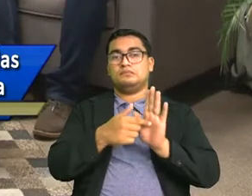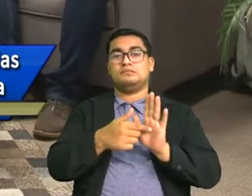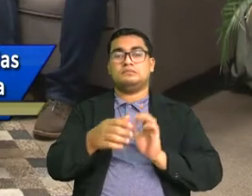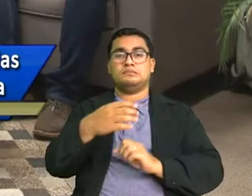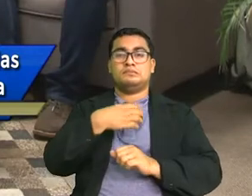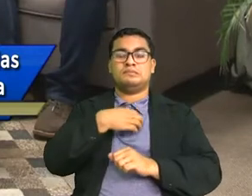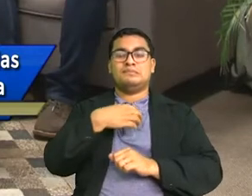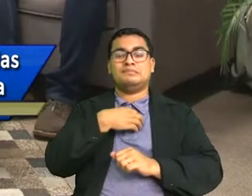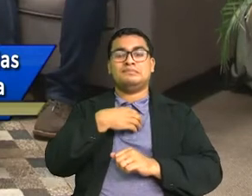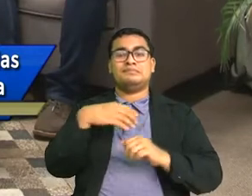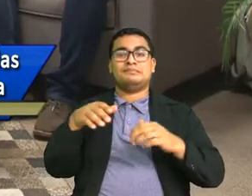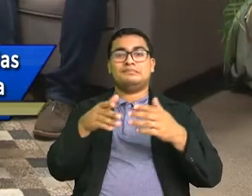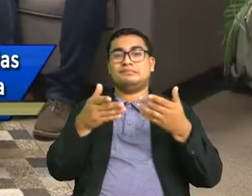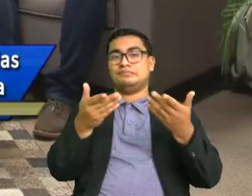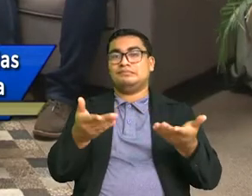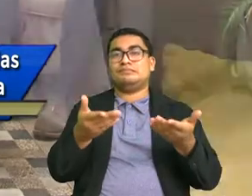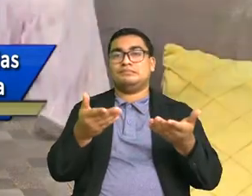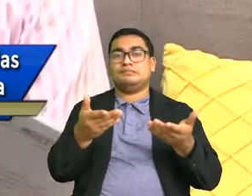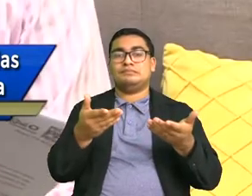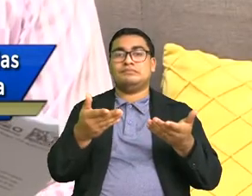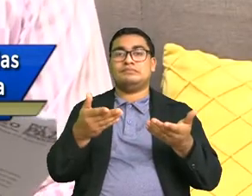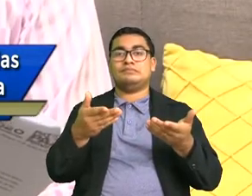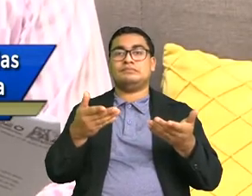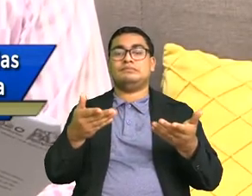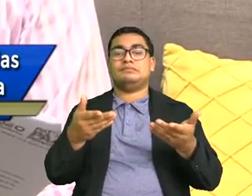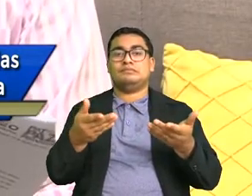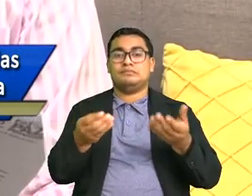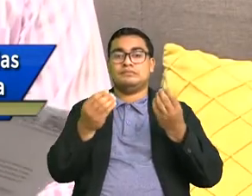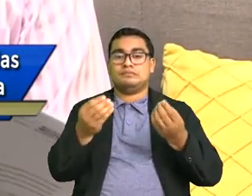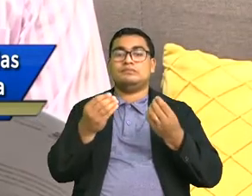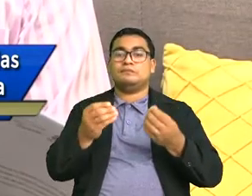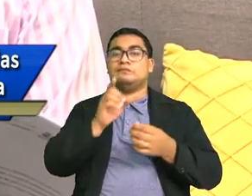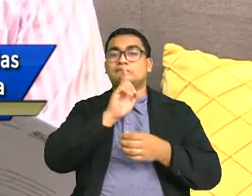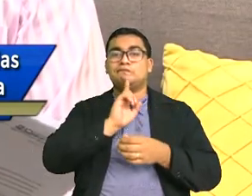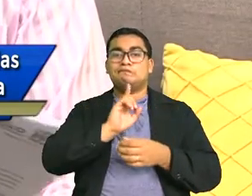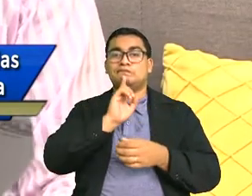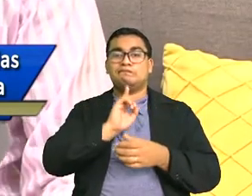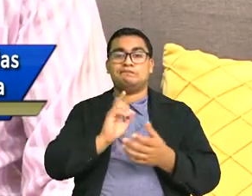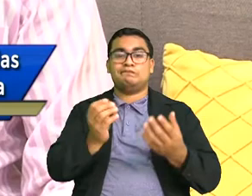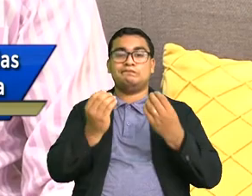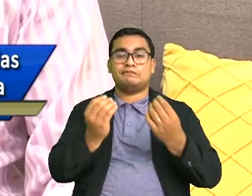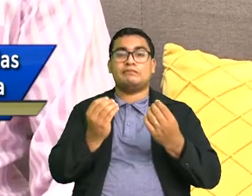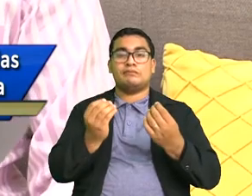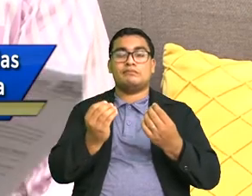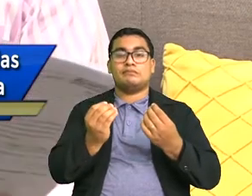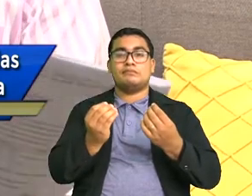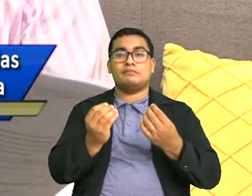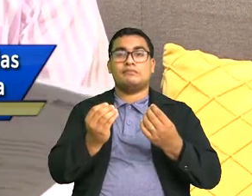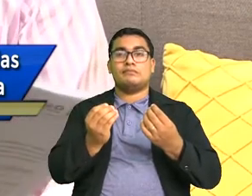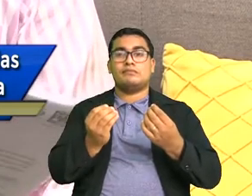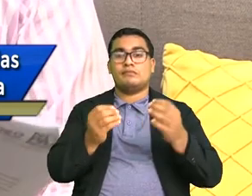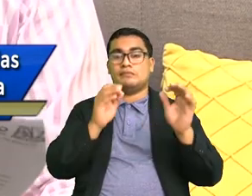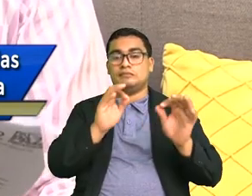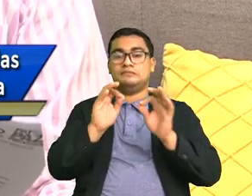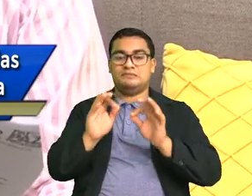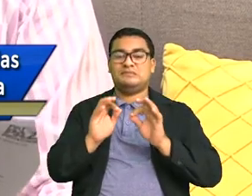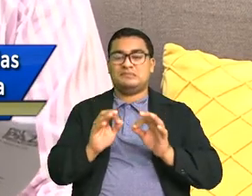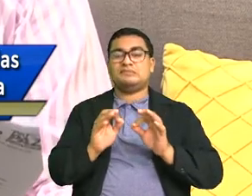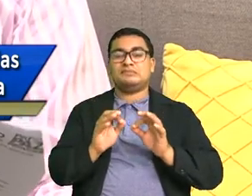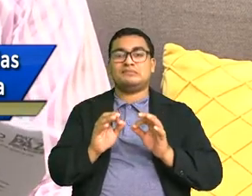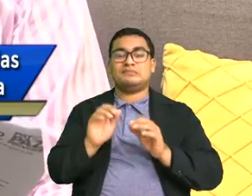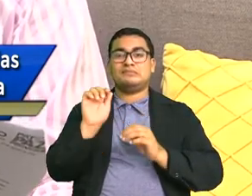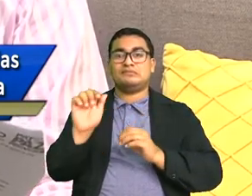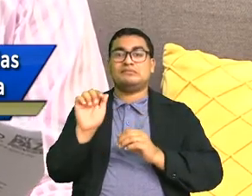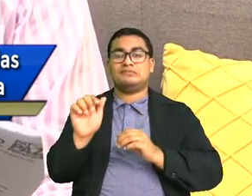de ellas para que para que siendo así con mucha con mucha tolerancia mucha mucha mucha adaptabilidad en esa zona puede